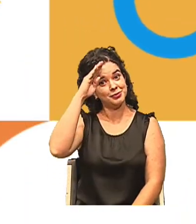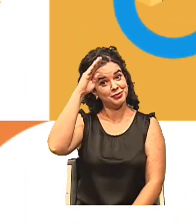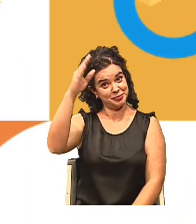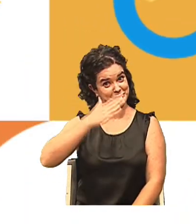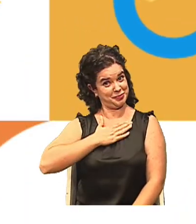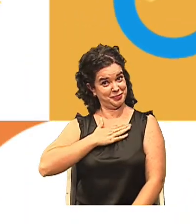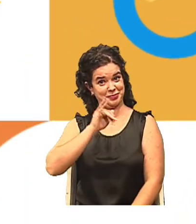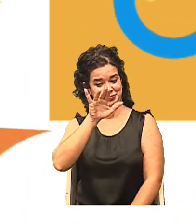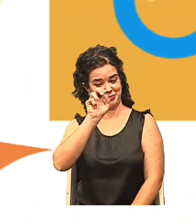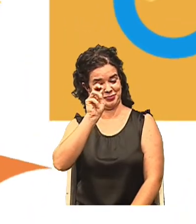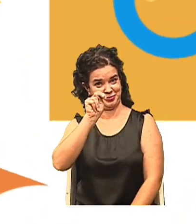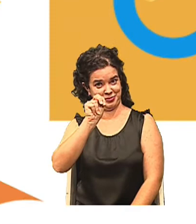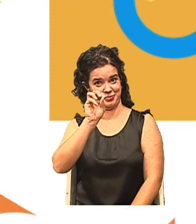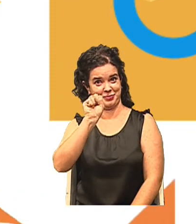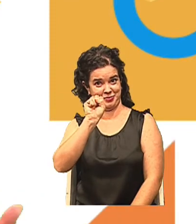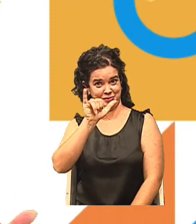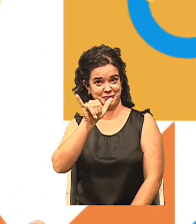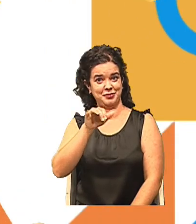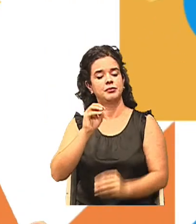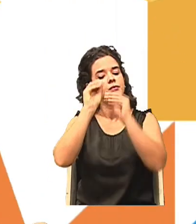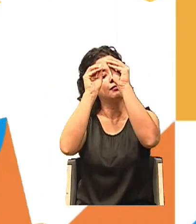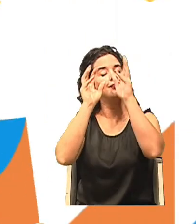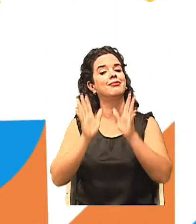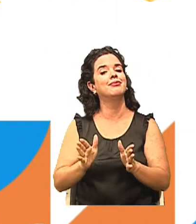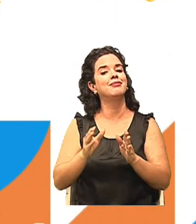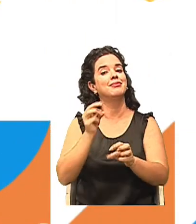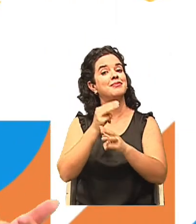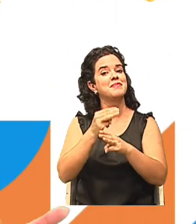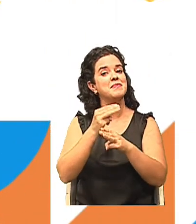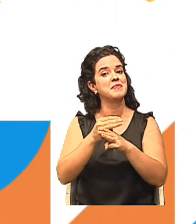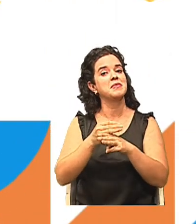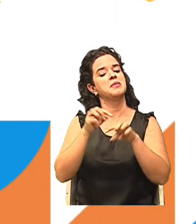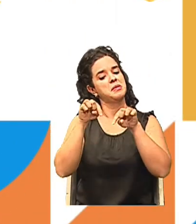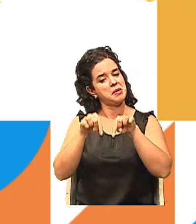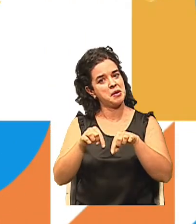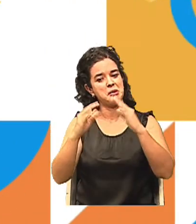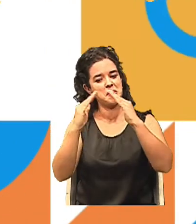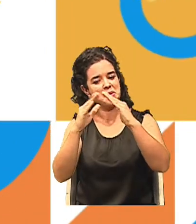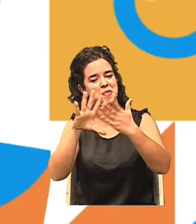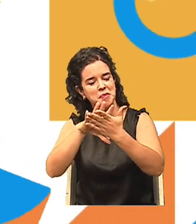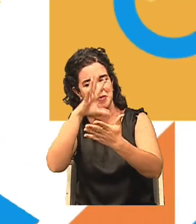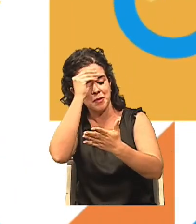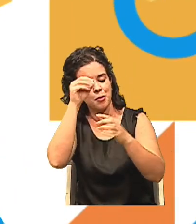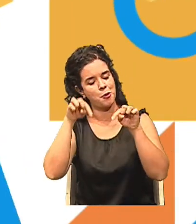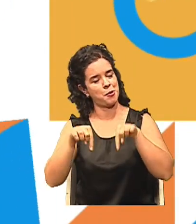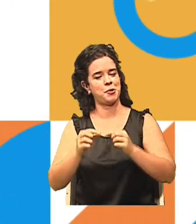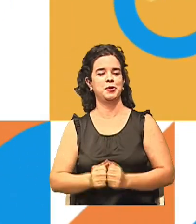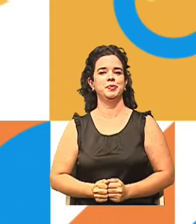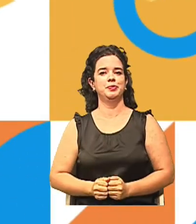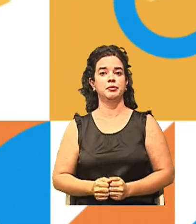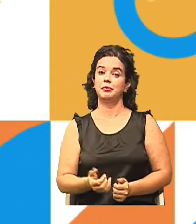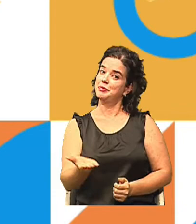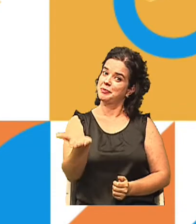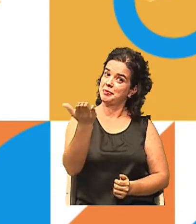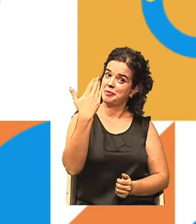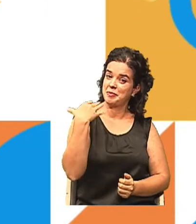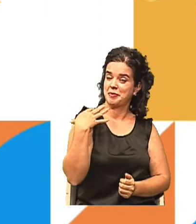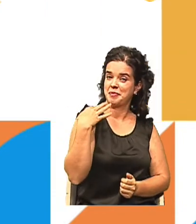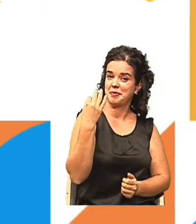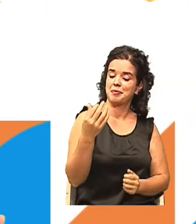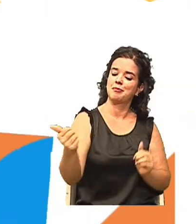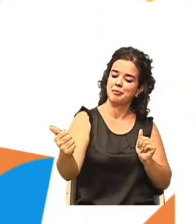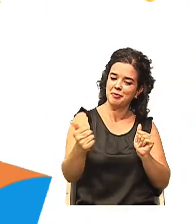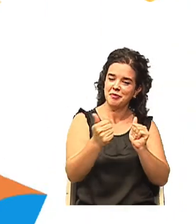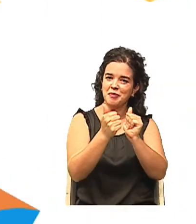Hola, yo soy Jensi Castro, su profesora de matemática de Aprendo en Casa del día de hoy. Les invito a que